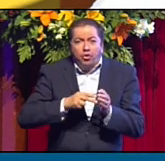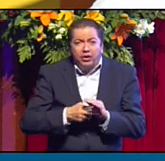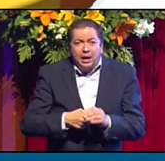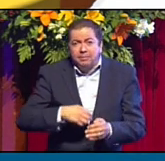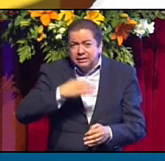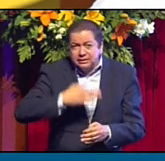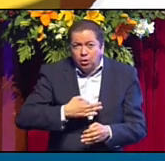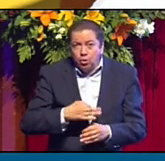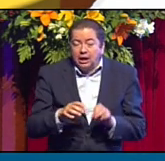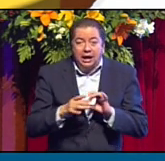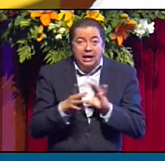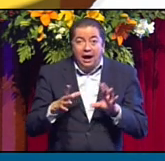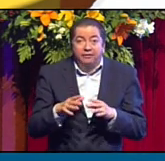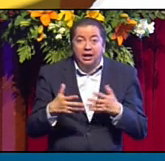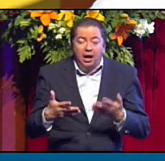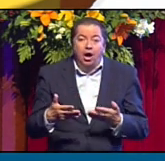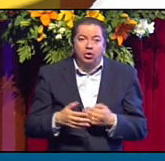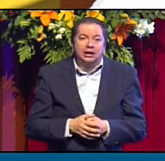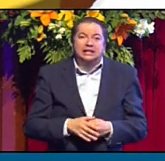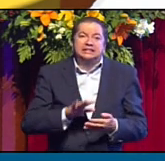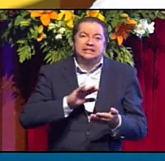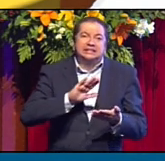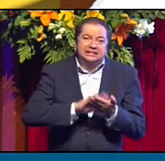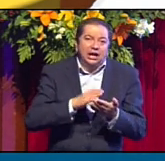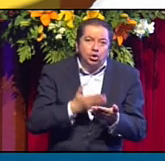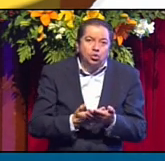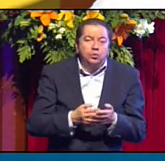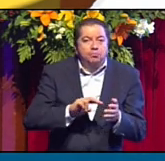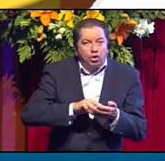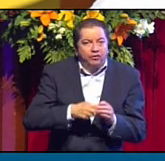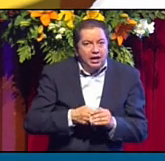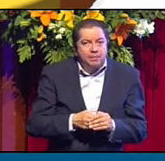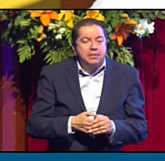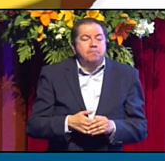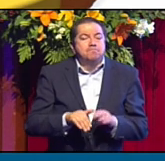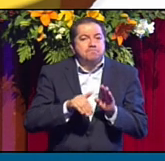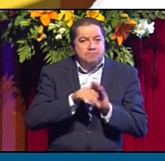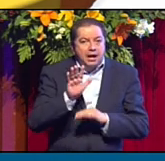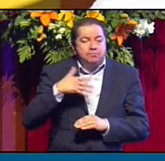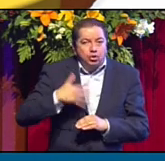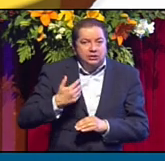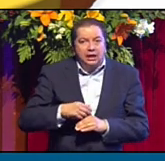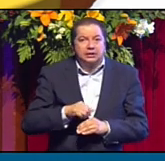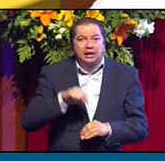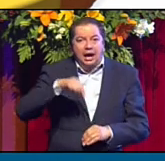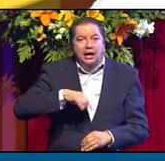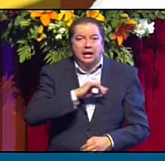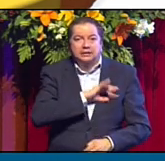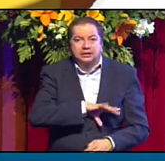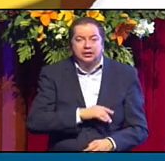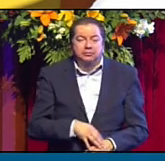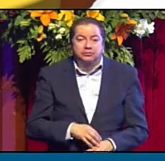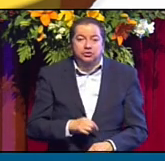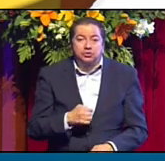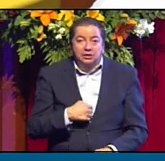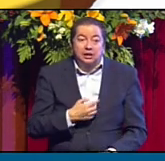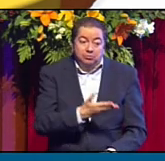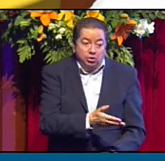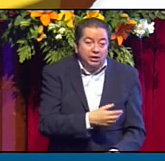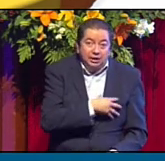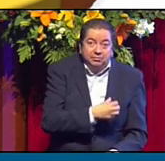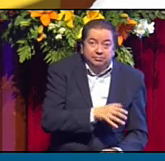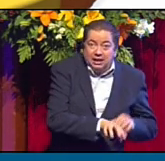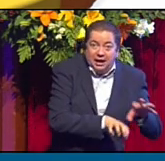día, probablemente la salud sería el problema más importante que tiene nuestro país. Ya lo decía con mi hija de cuatro patas, pero